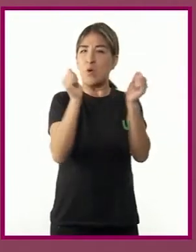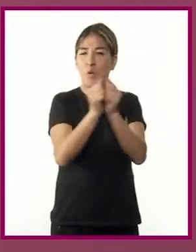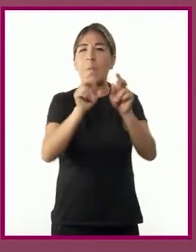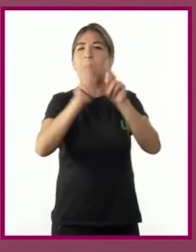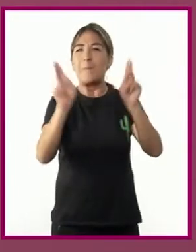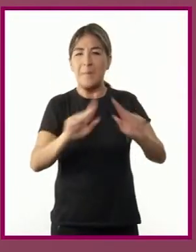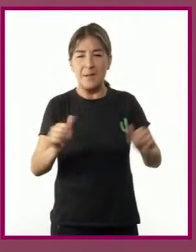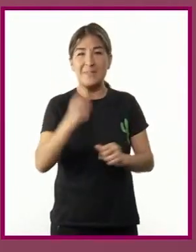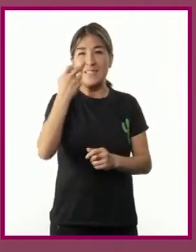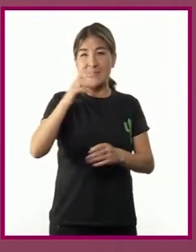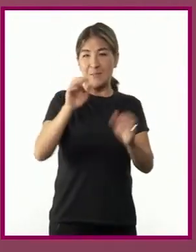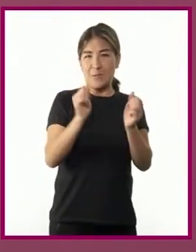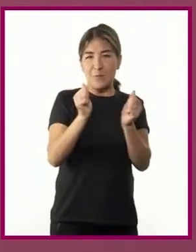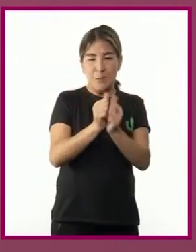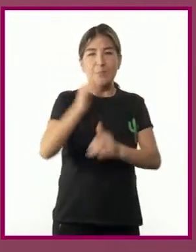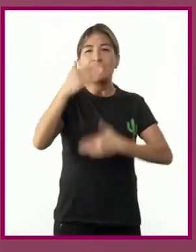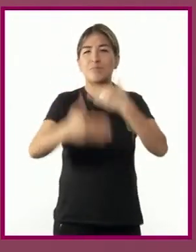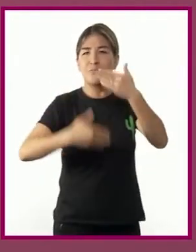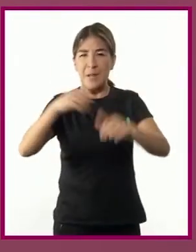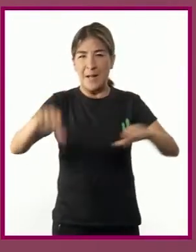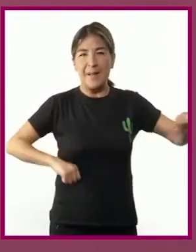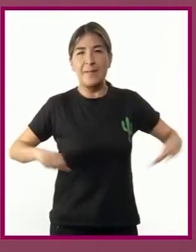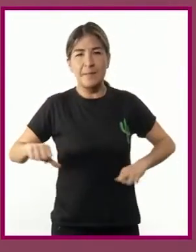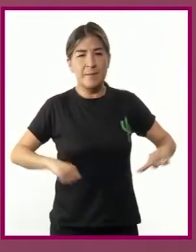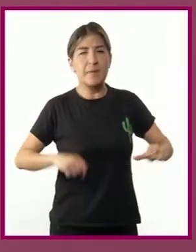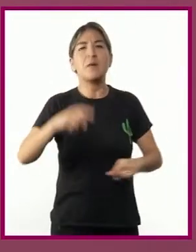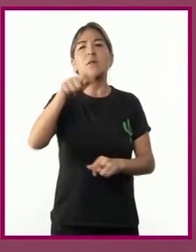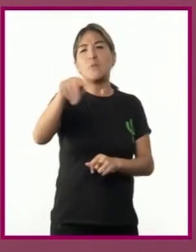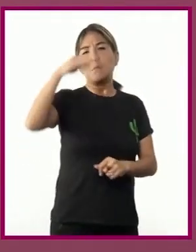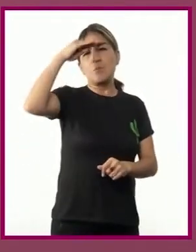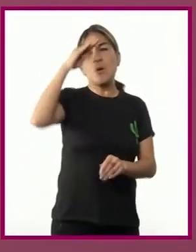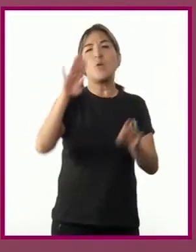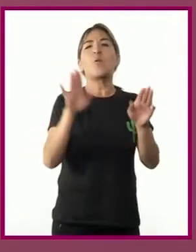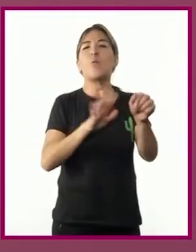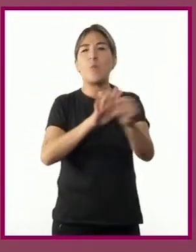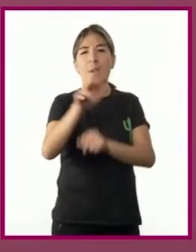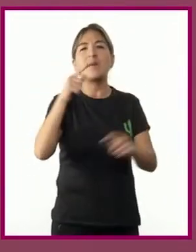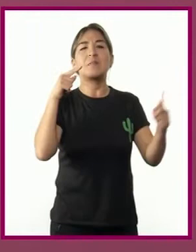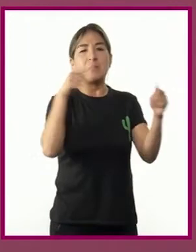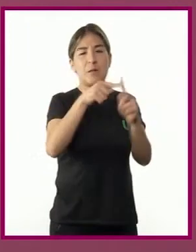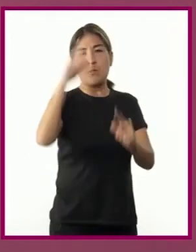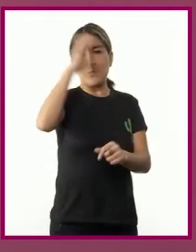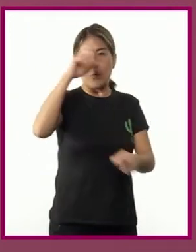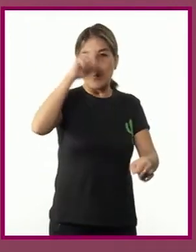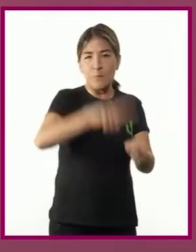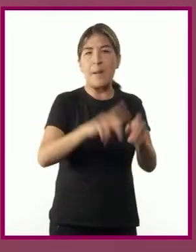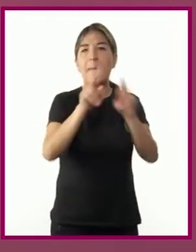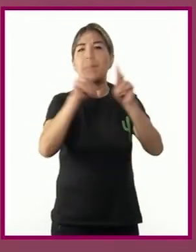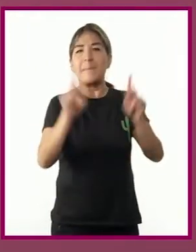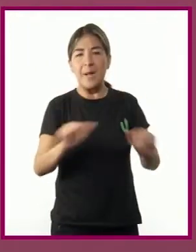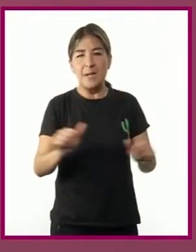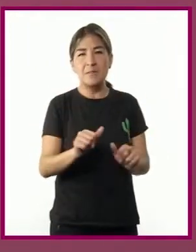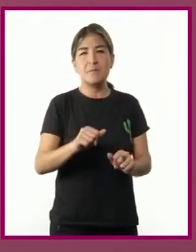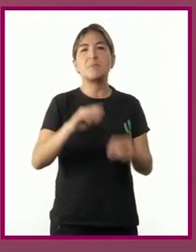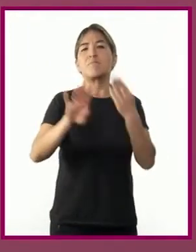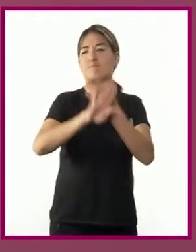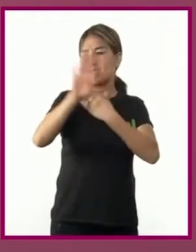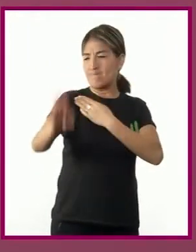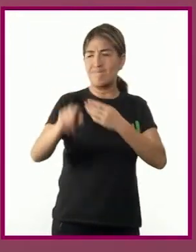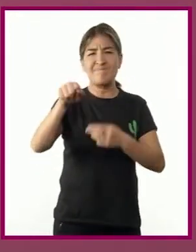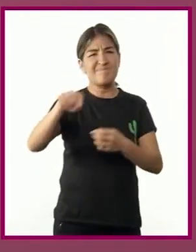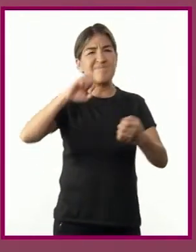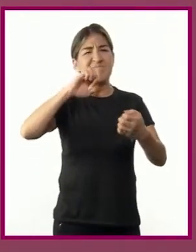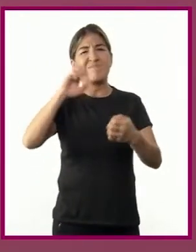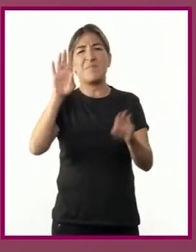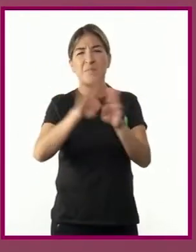que mediante las acciones que llevó a cabo, se propició la construcción de una cultura de paz, evitando la violencia